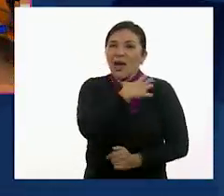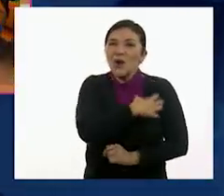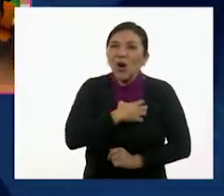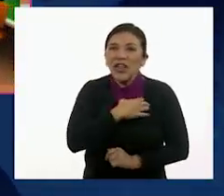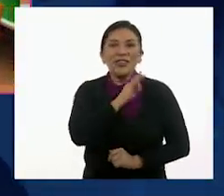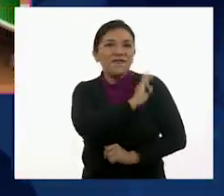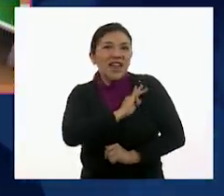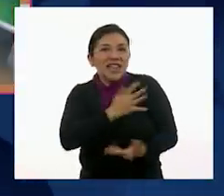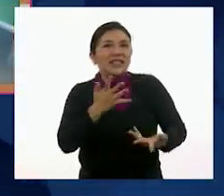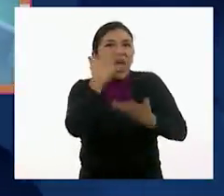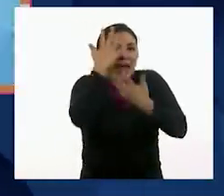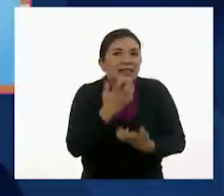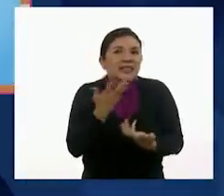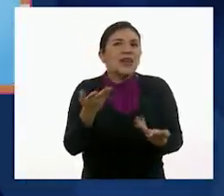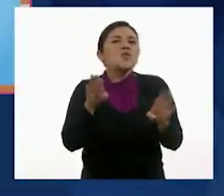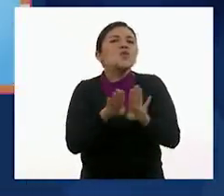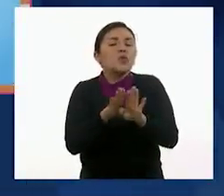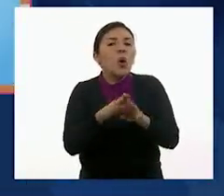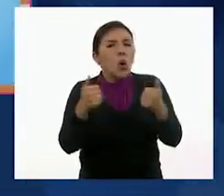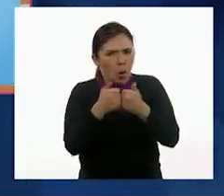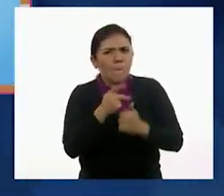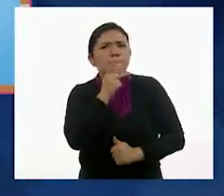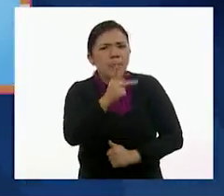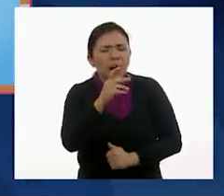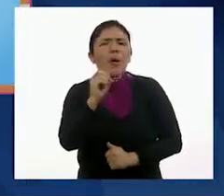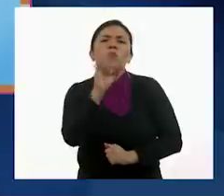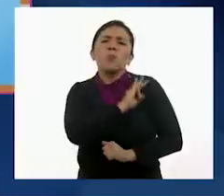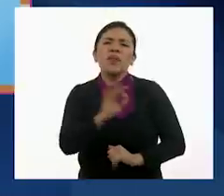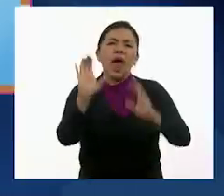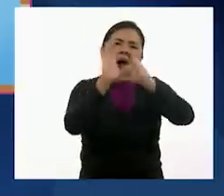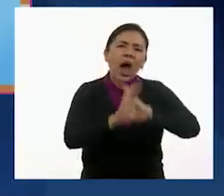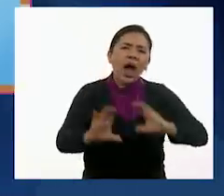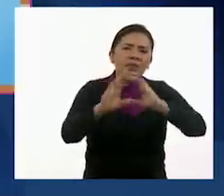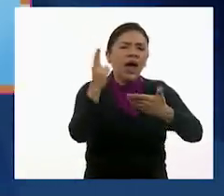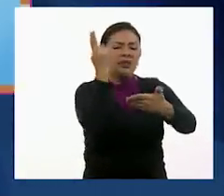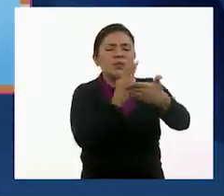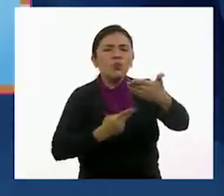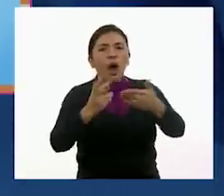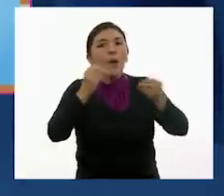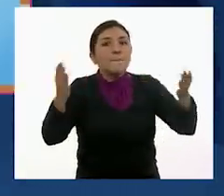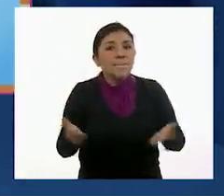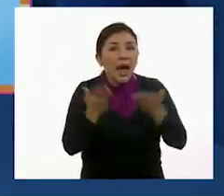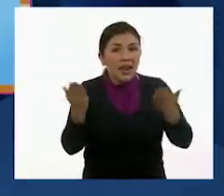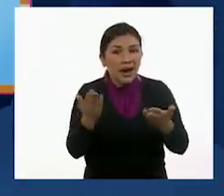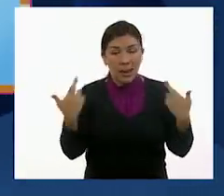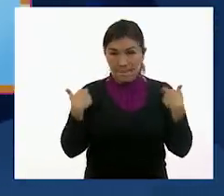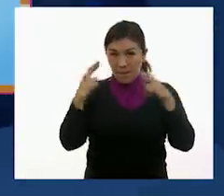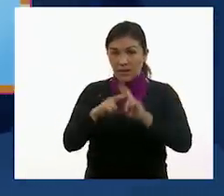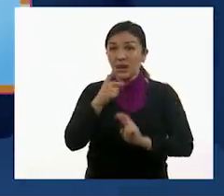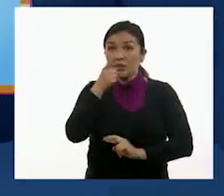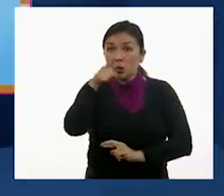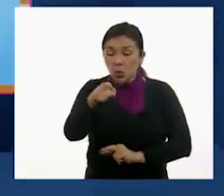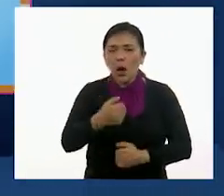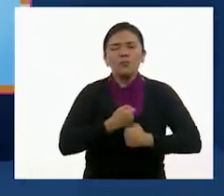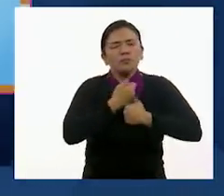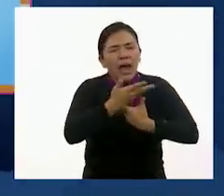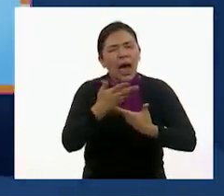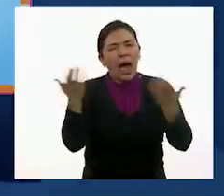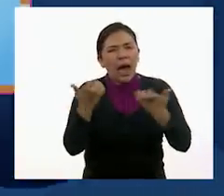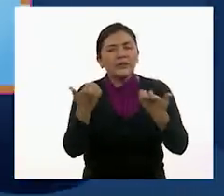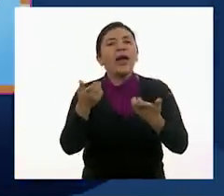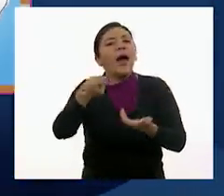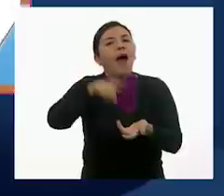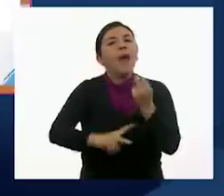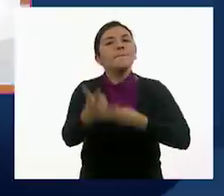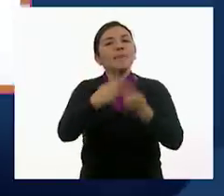o emocionado. Y no solo con palabras, puedes cantar, dibujar o hasta bailar. La maestra dijo que expresándonos, hacemos grandes